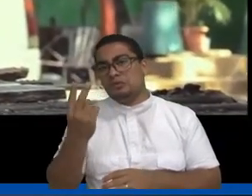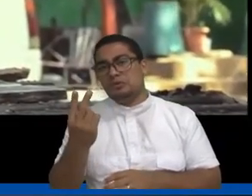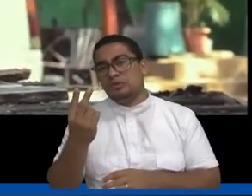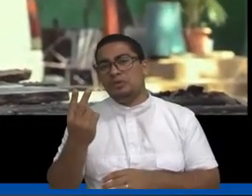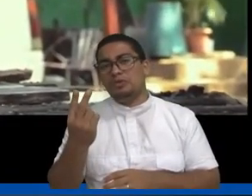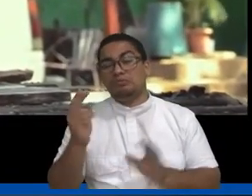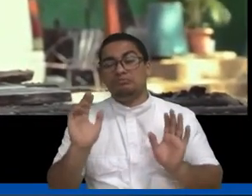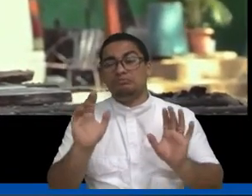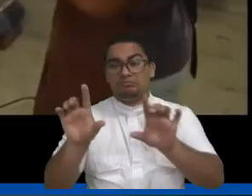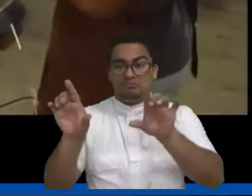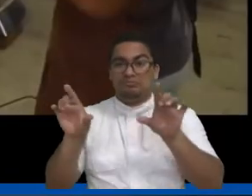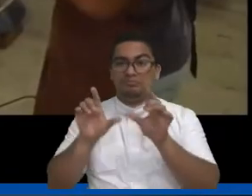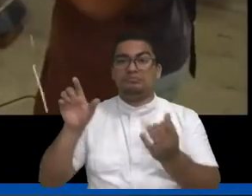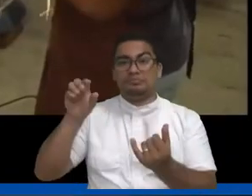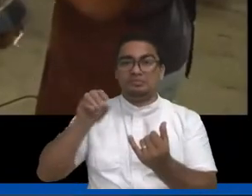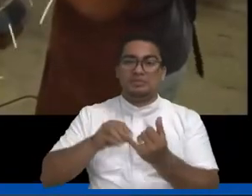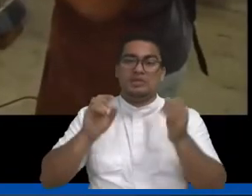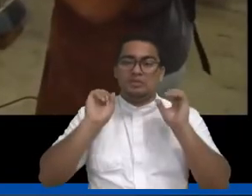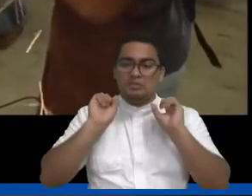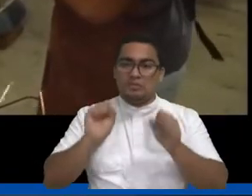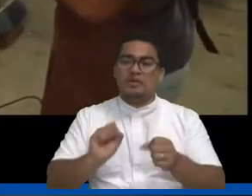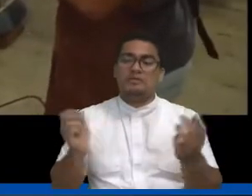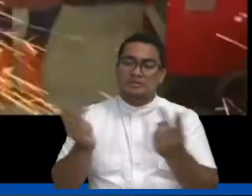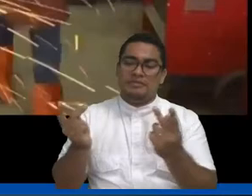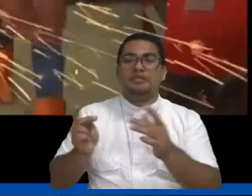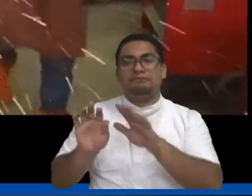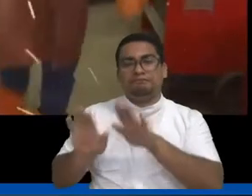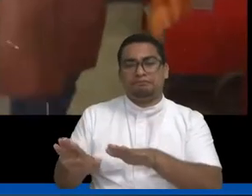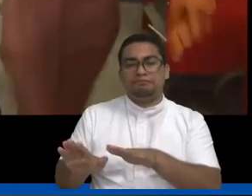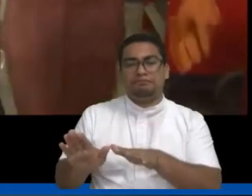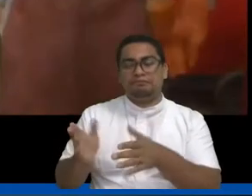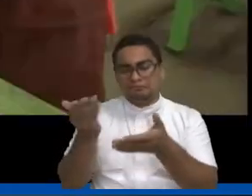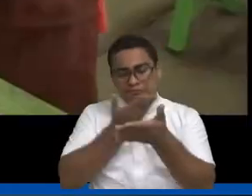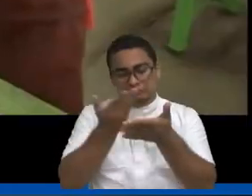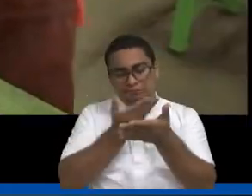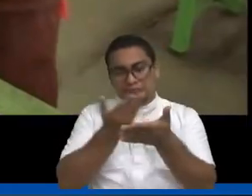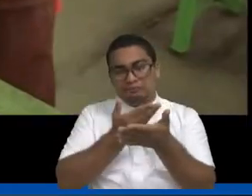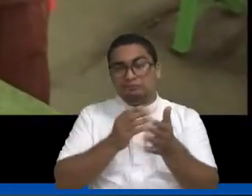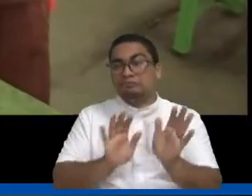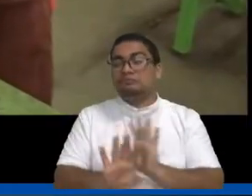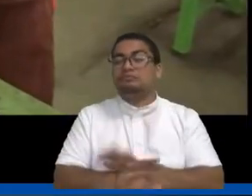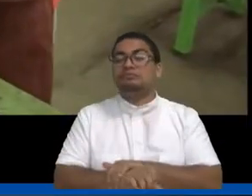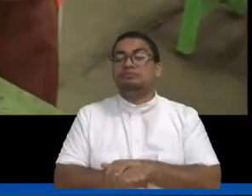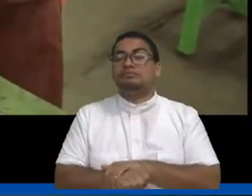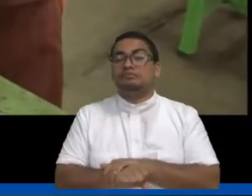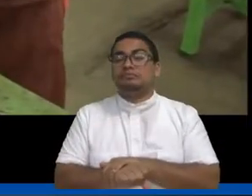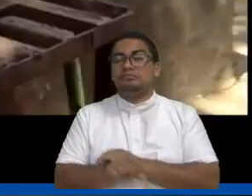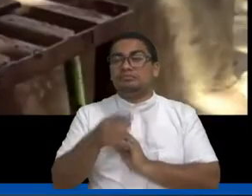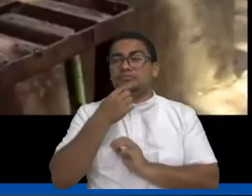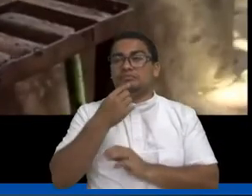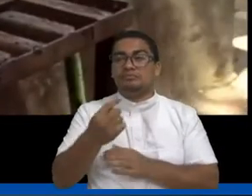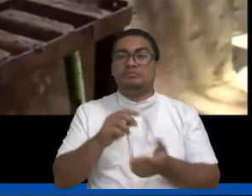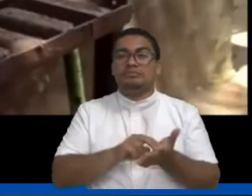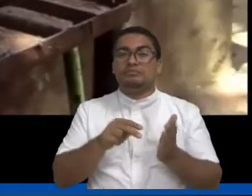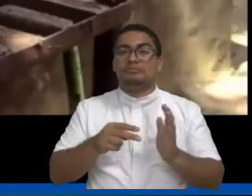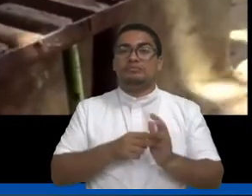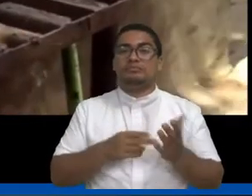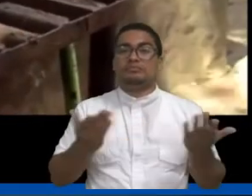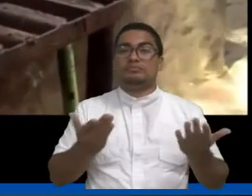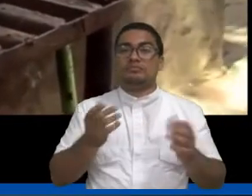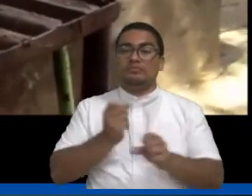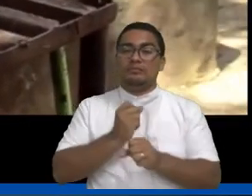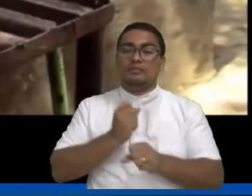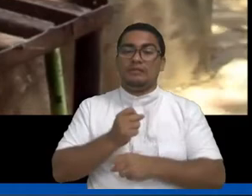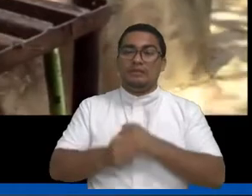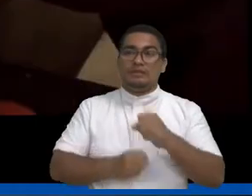internado pues entonces eso es muy importante destacar quisiera mencionar un poco cuál va a ser nuestra ruta de trabajo